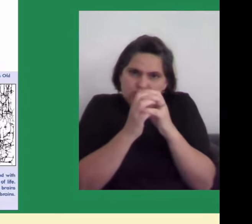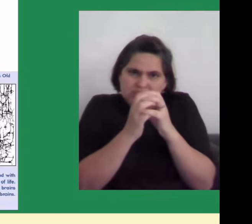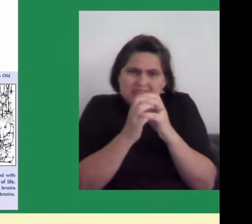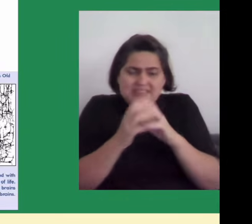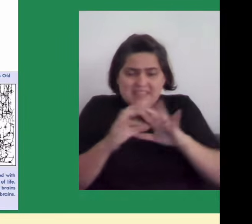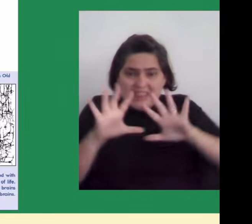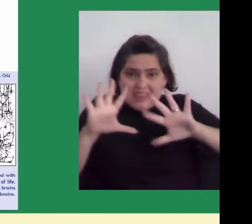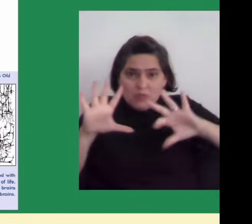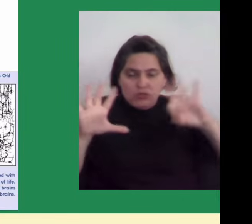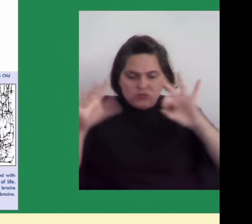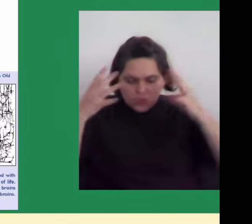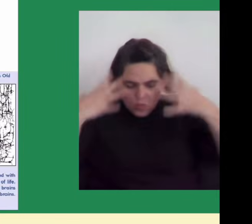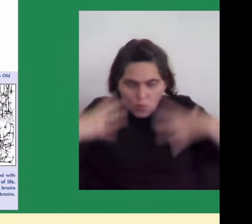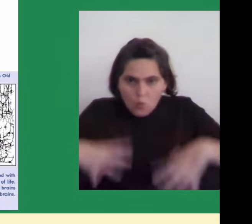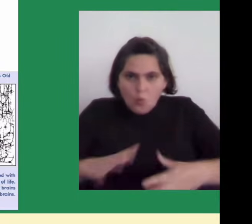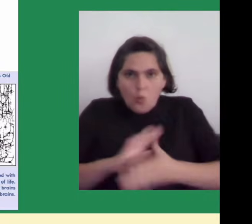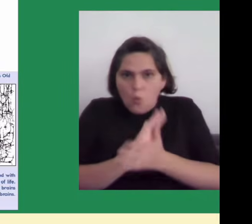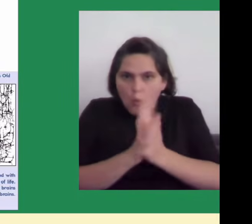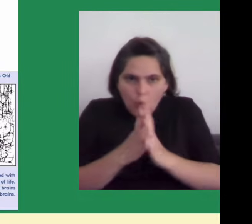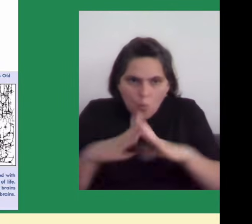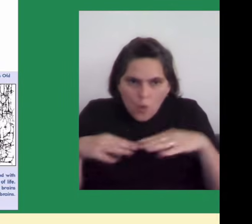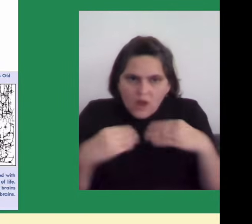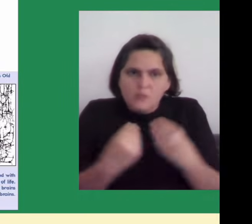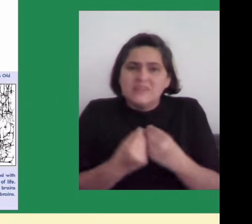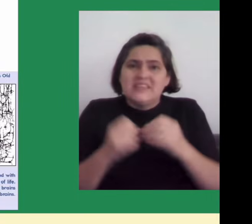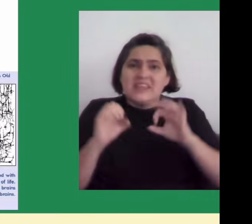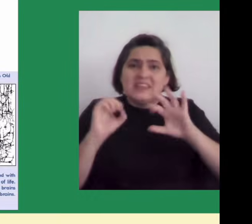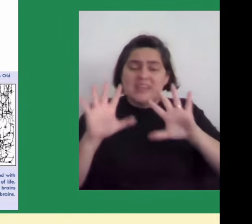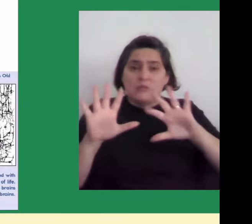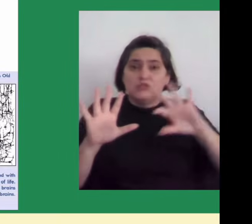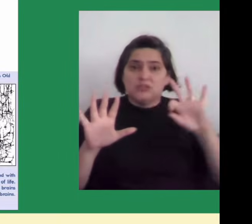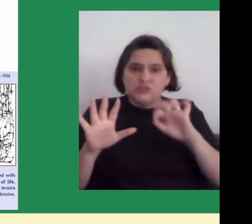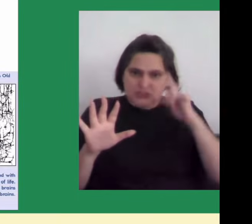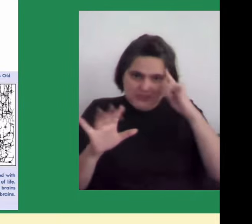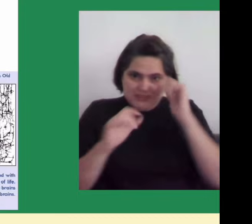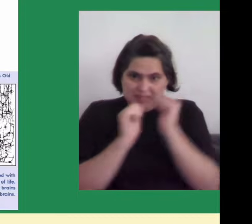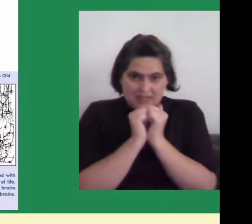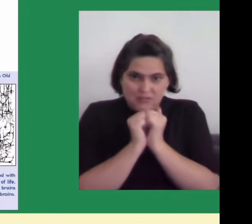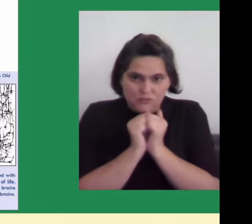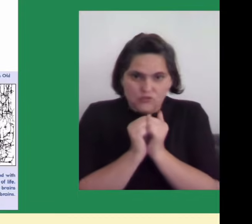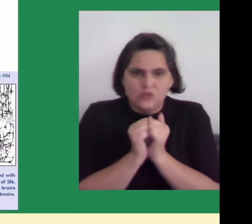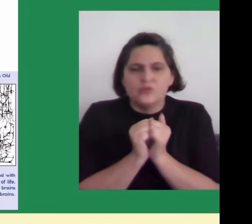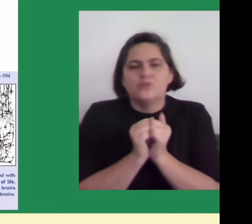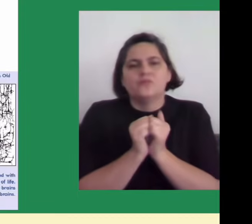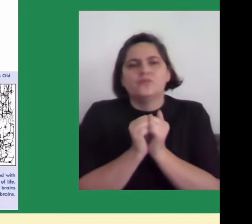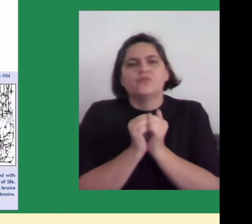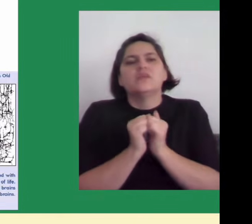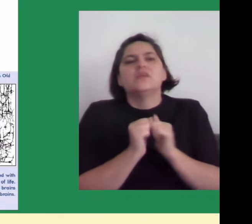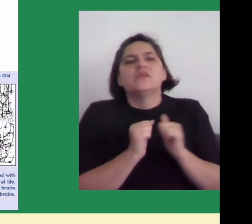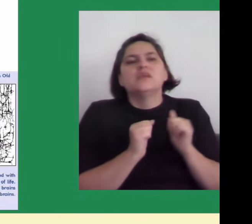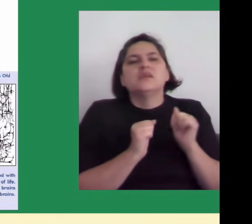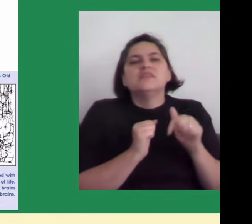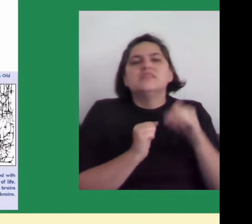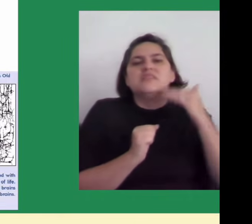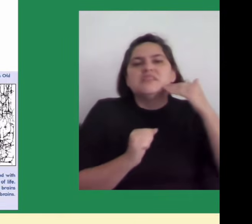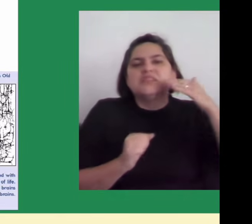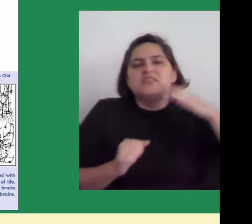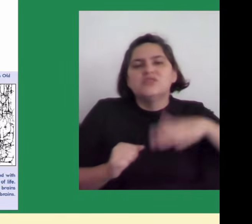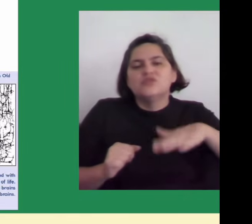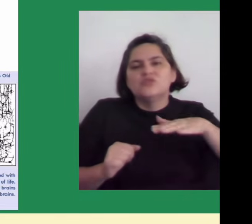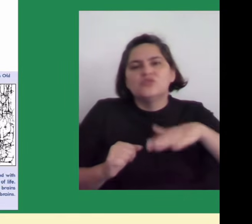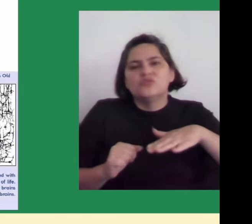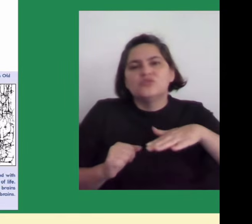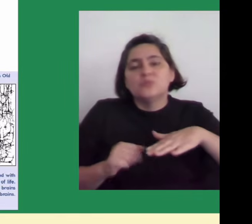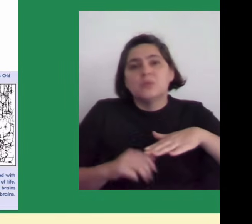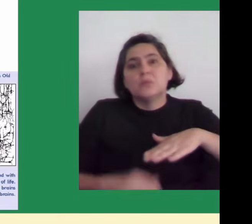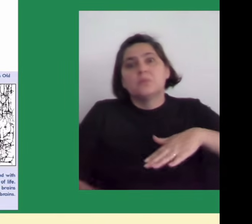peso corporal. 10% el cerebro representa del peso de un niño. Cuando somos adultos,